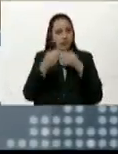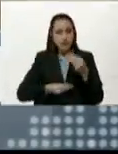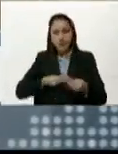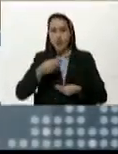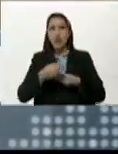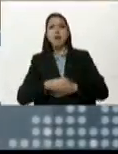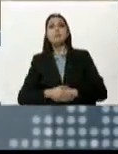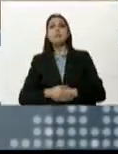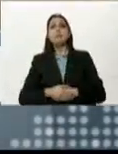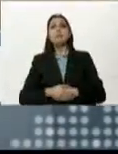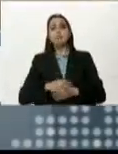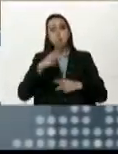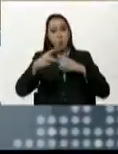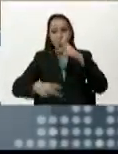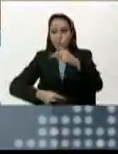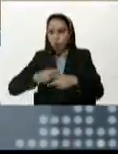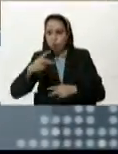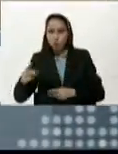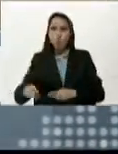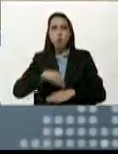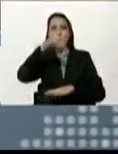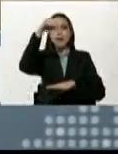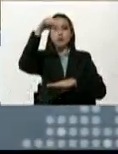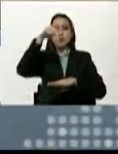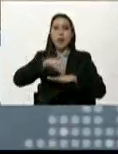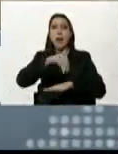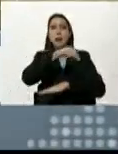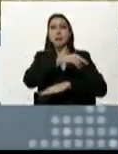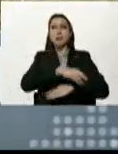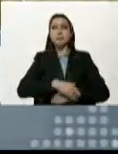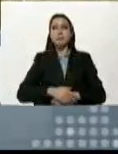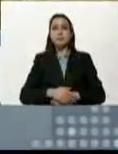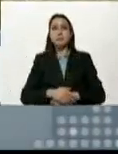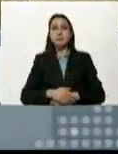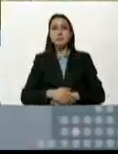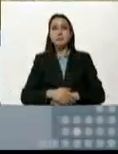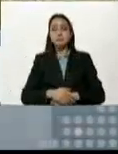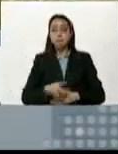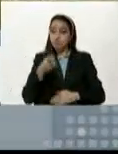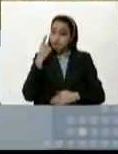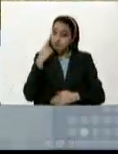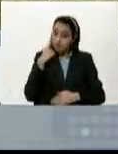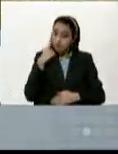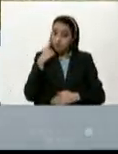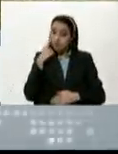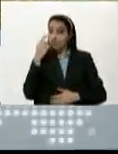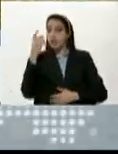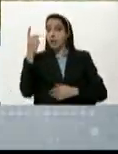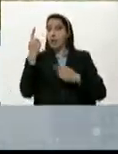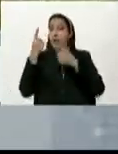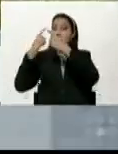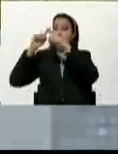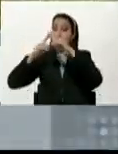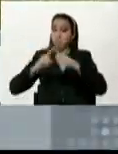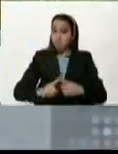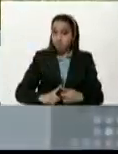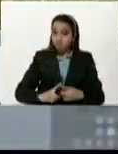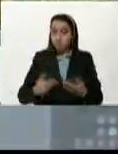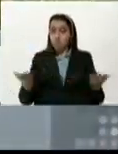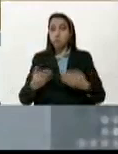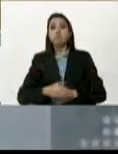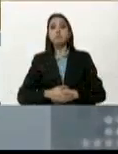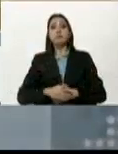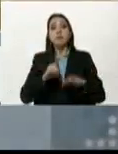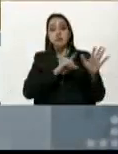producción de la industria nacional se dan cuenta los números pasamos de 6 millones de